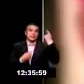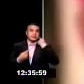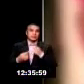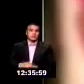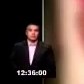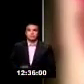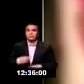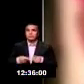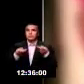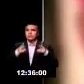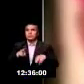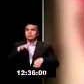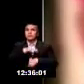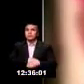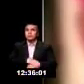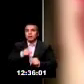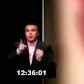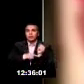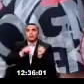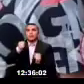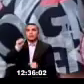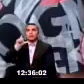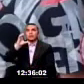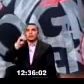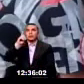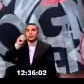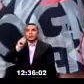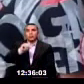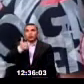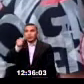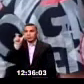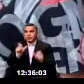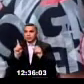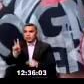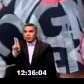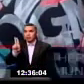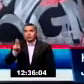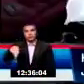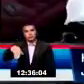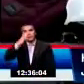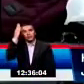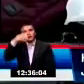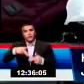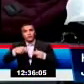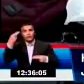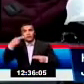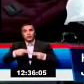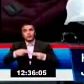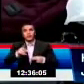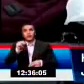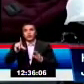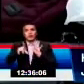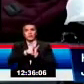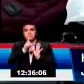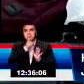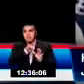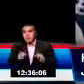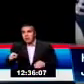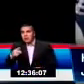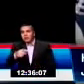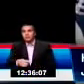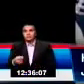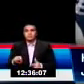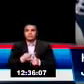este caso se suma la detención del hermano de Salcedo, quien junto a otro sujeto trataban de pasar la frontera de manera irregular. Con